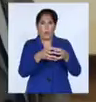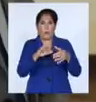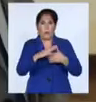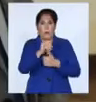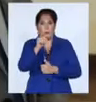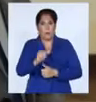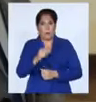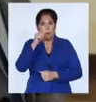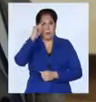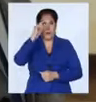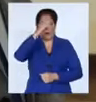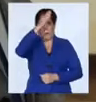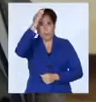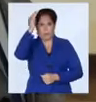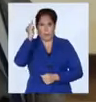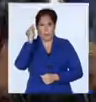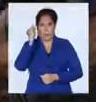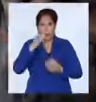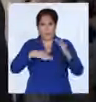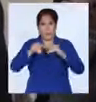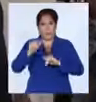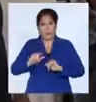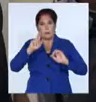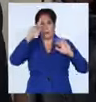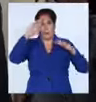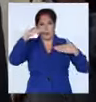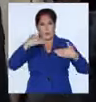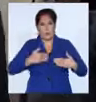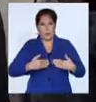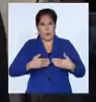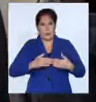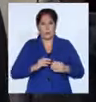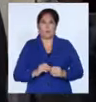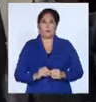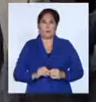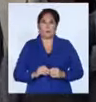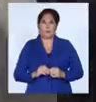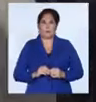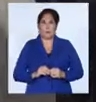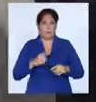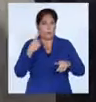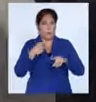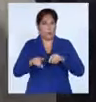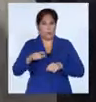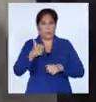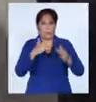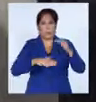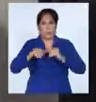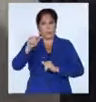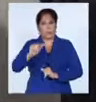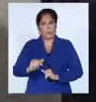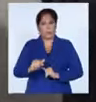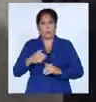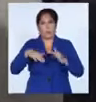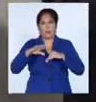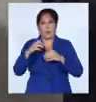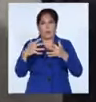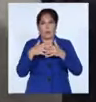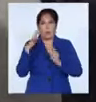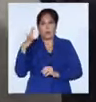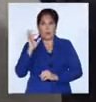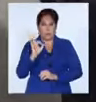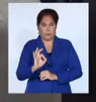Bruno Rodríguez Parrilla, el ministro de Salud Pública, doctor José Ángel Portal Miranda, el viceministro primero del MINREX, Gerardo